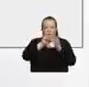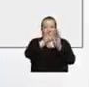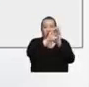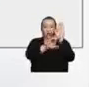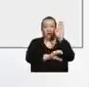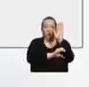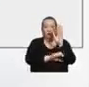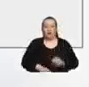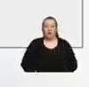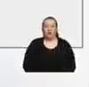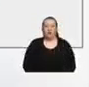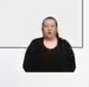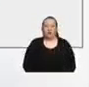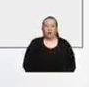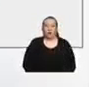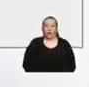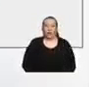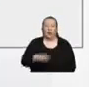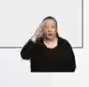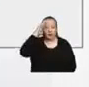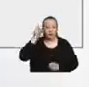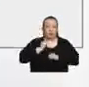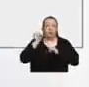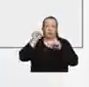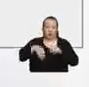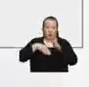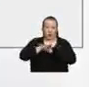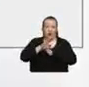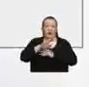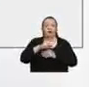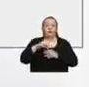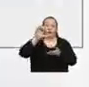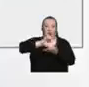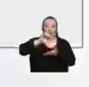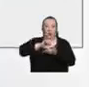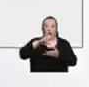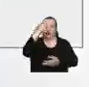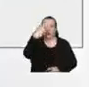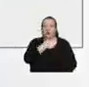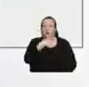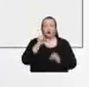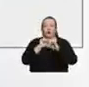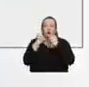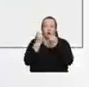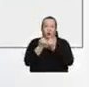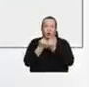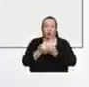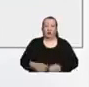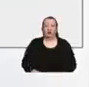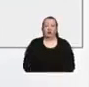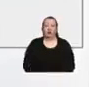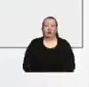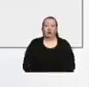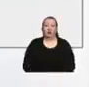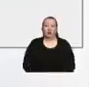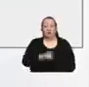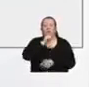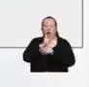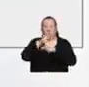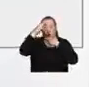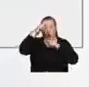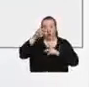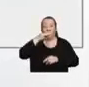podía la fuerza es más ingresada a los siete realización social veamos si no sé si alguna a belice ahora en honor a la verdad